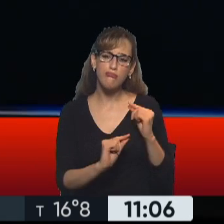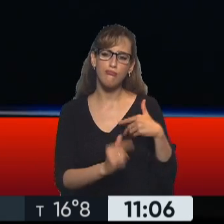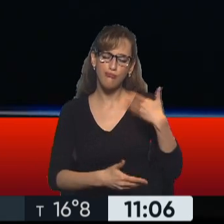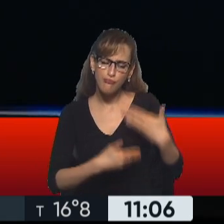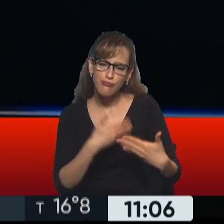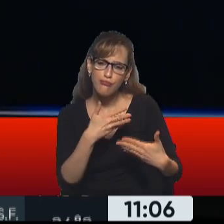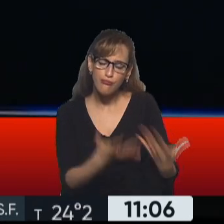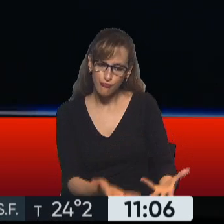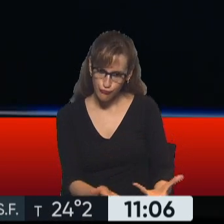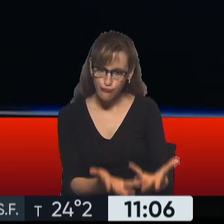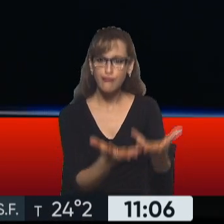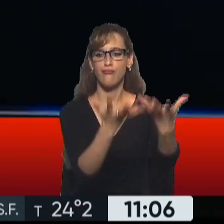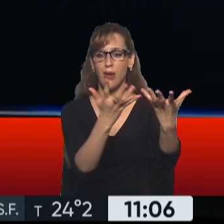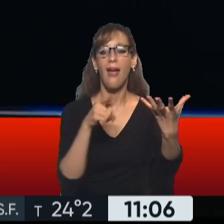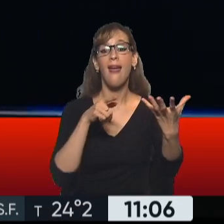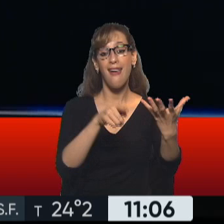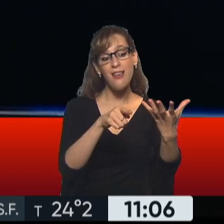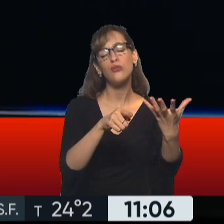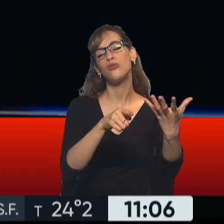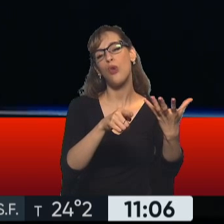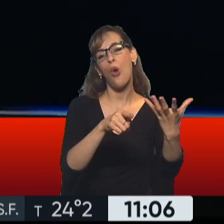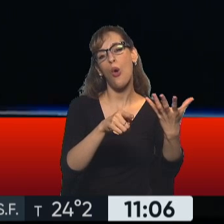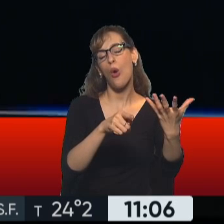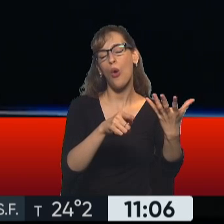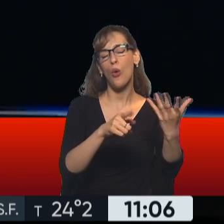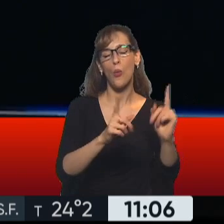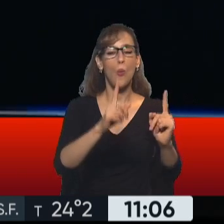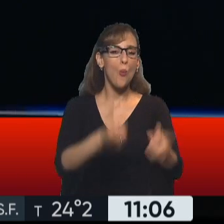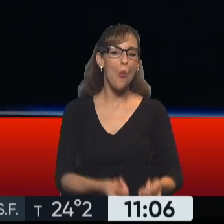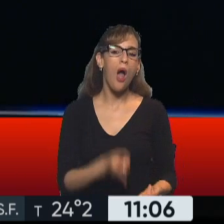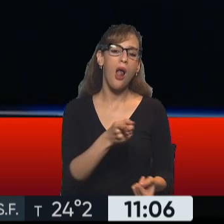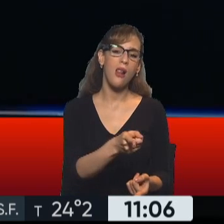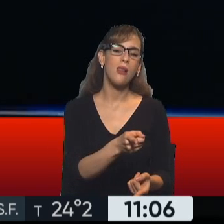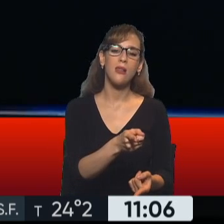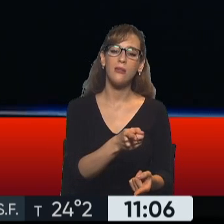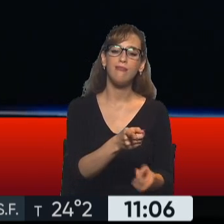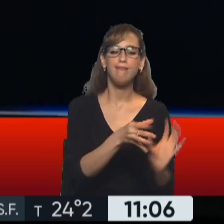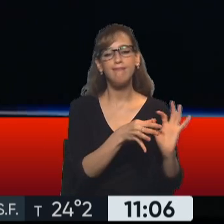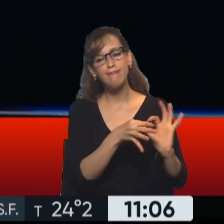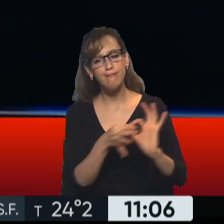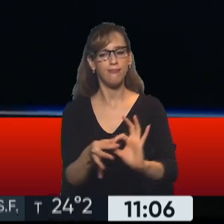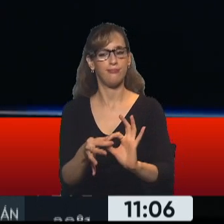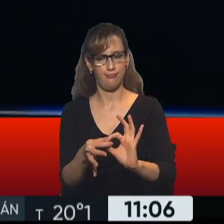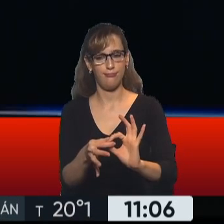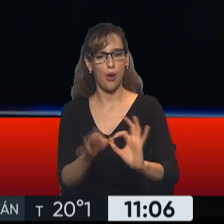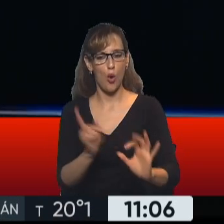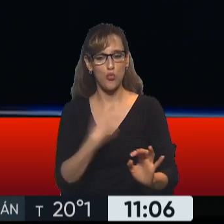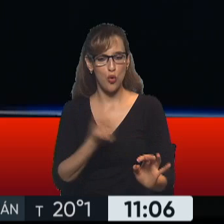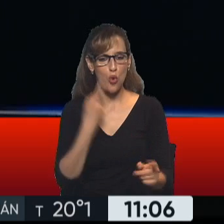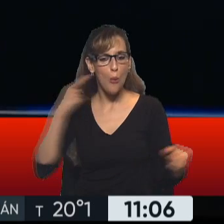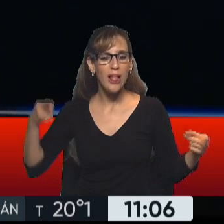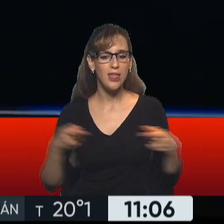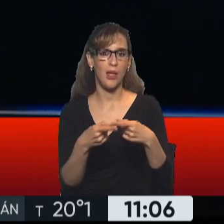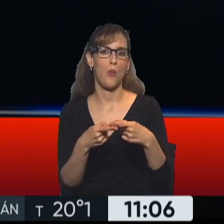se traduce obviamente en lo que tiene que ver, que es lo que buscamos con esto, en